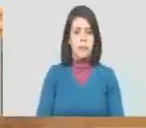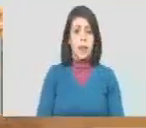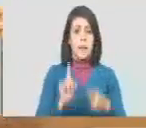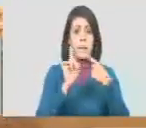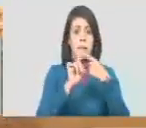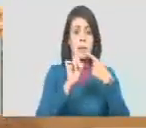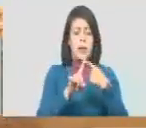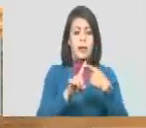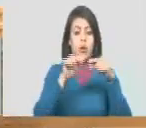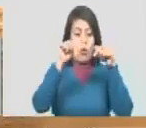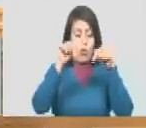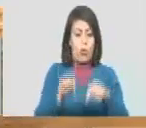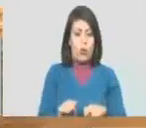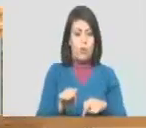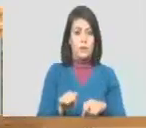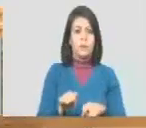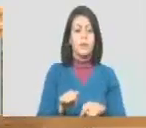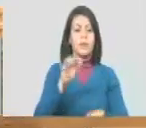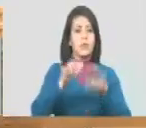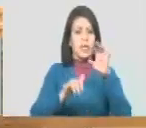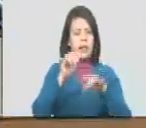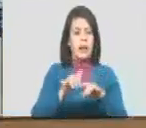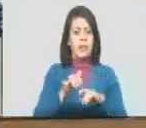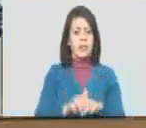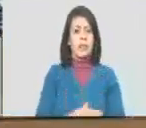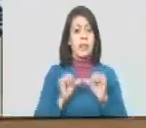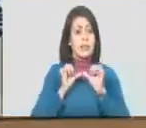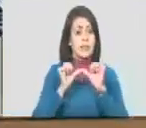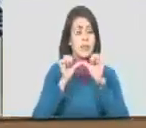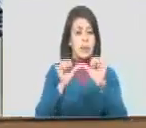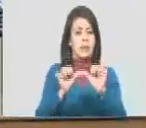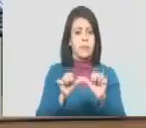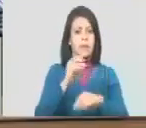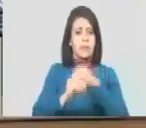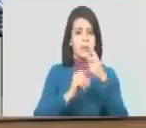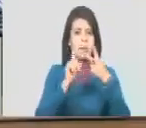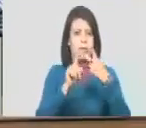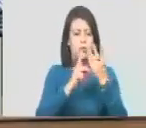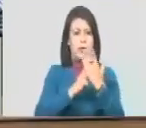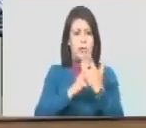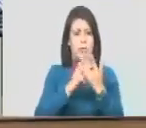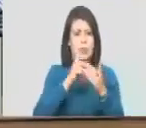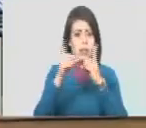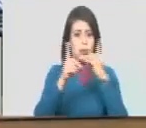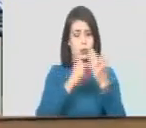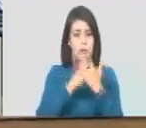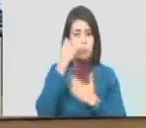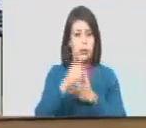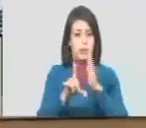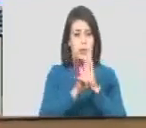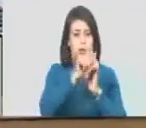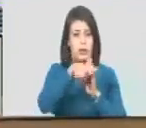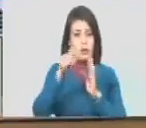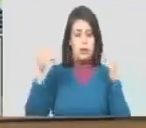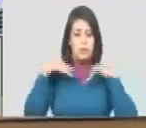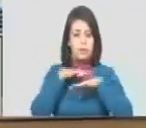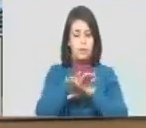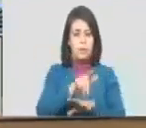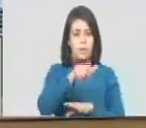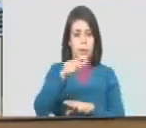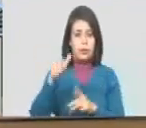Primer punto del orden del día, ciudadana secretaria. Continuación de la segunda discusión del proyecto de ley para la atención